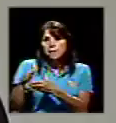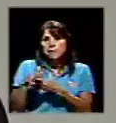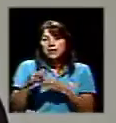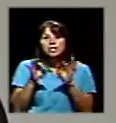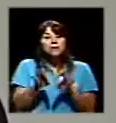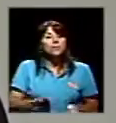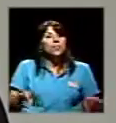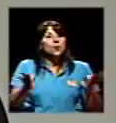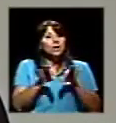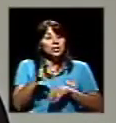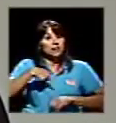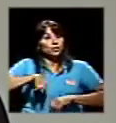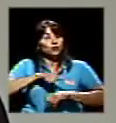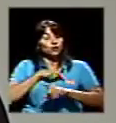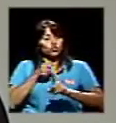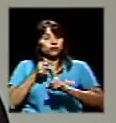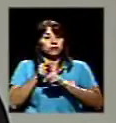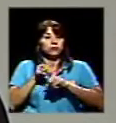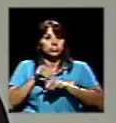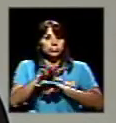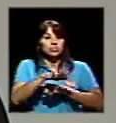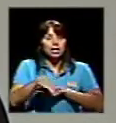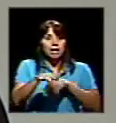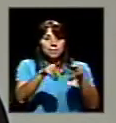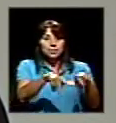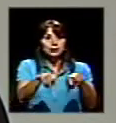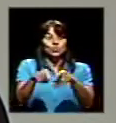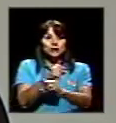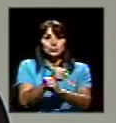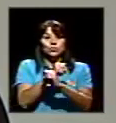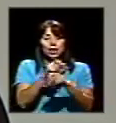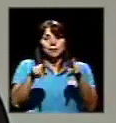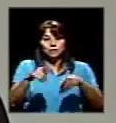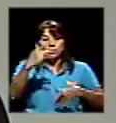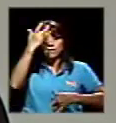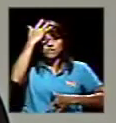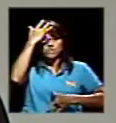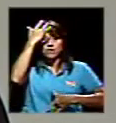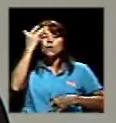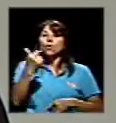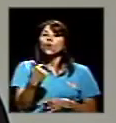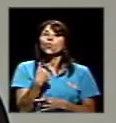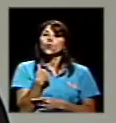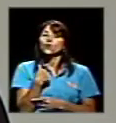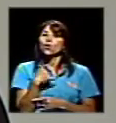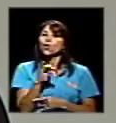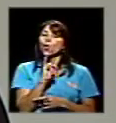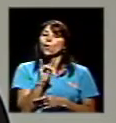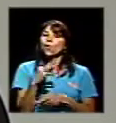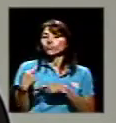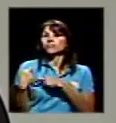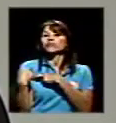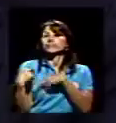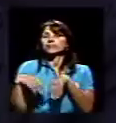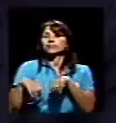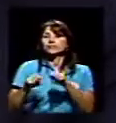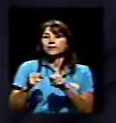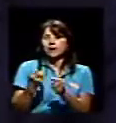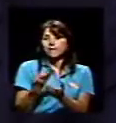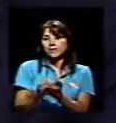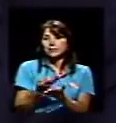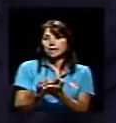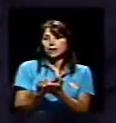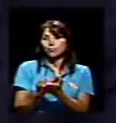paciente. Uno como gente que está a cargo de la parte financiera, al final yo creo que más que el equilibrio financiero